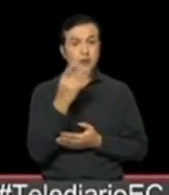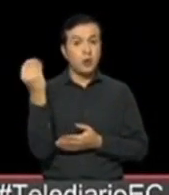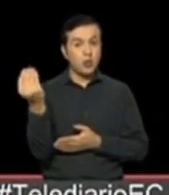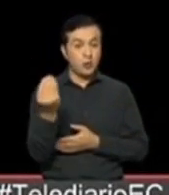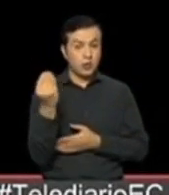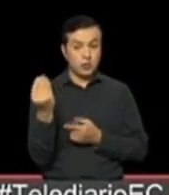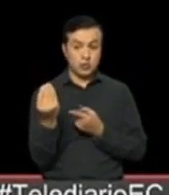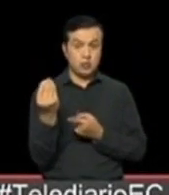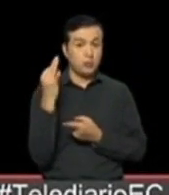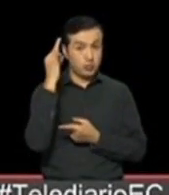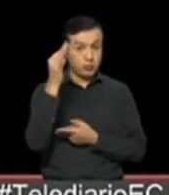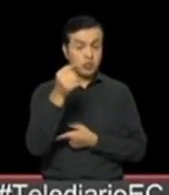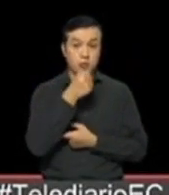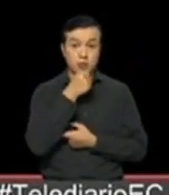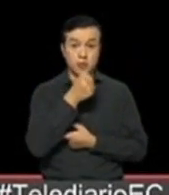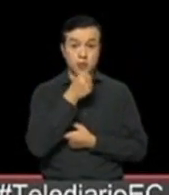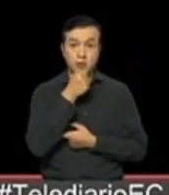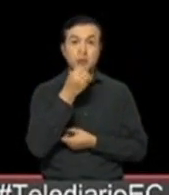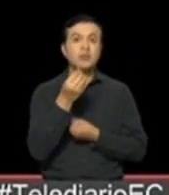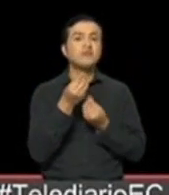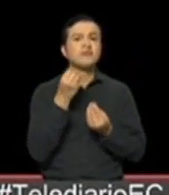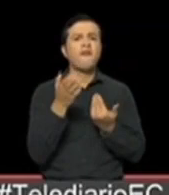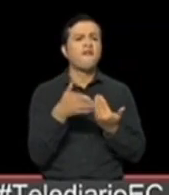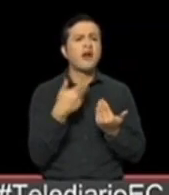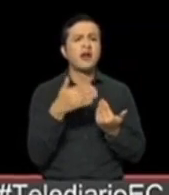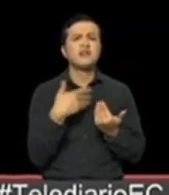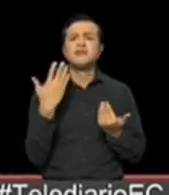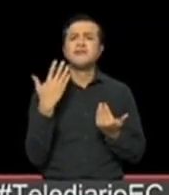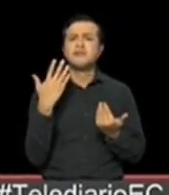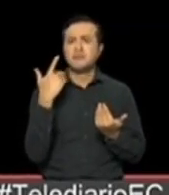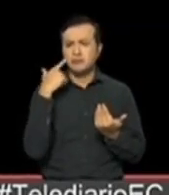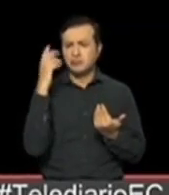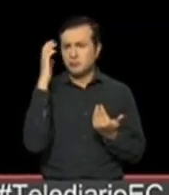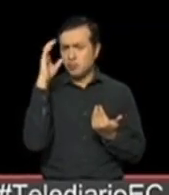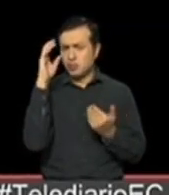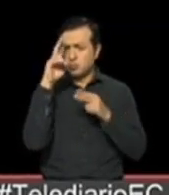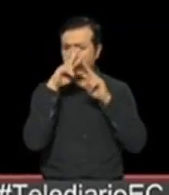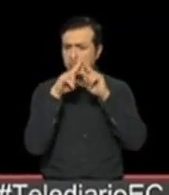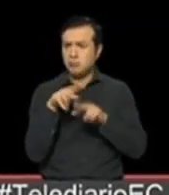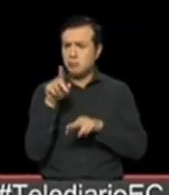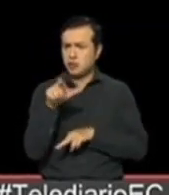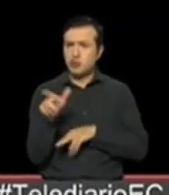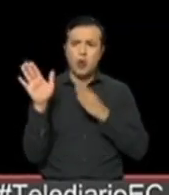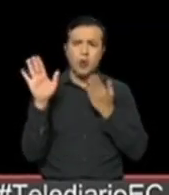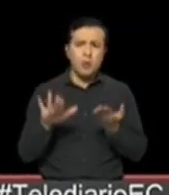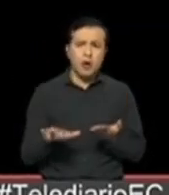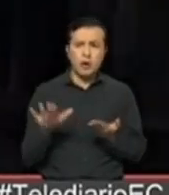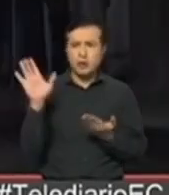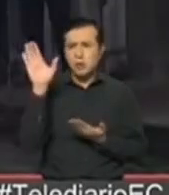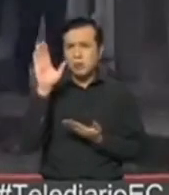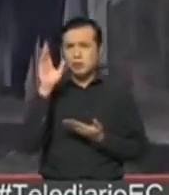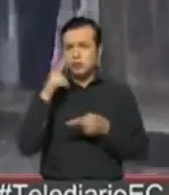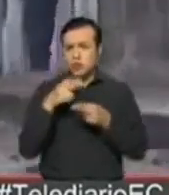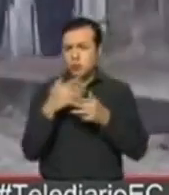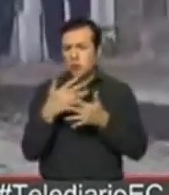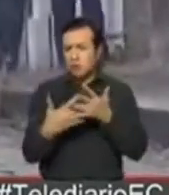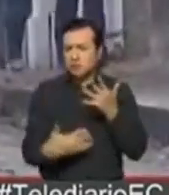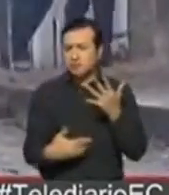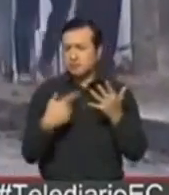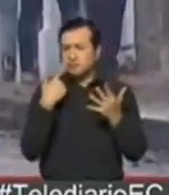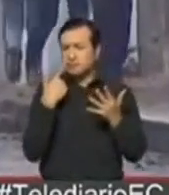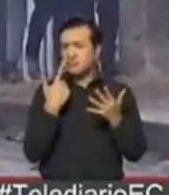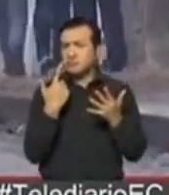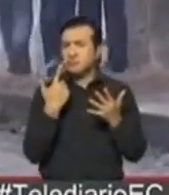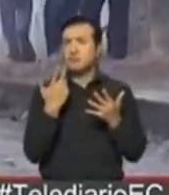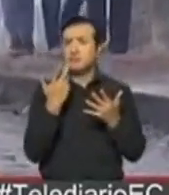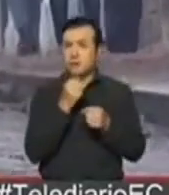jóvenes, futuros periodistas, hicieron algo sencillo, buscar al supuesto fallecido en el registro civil. Con lo cual la ministra Romo confirma